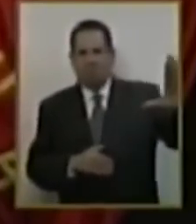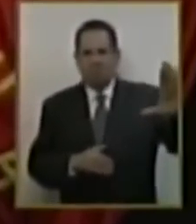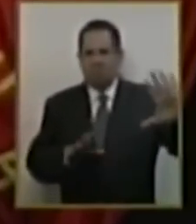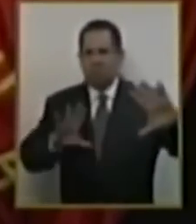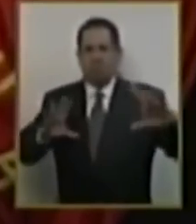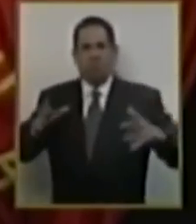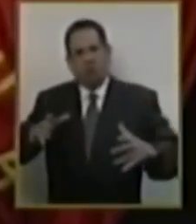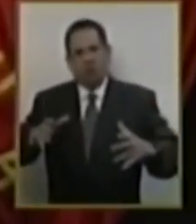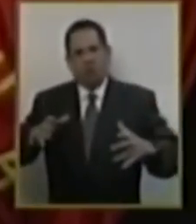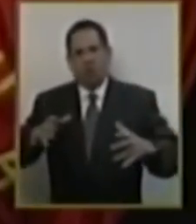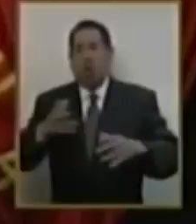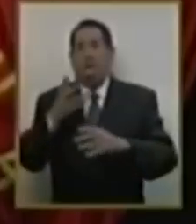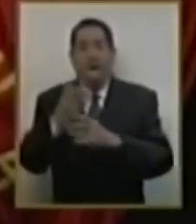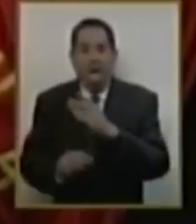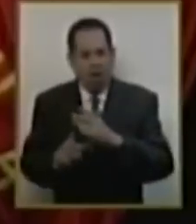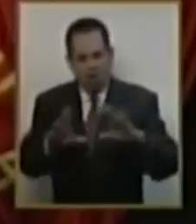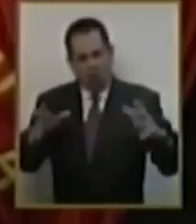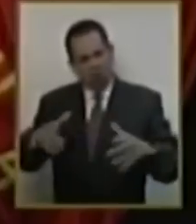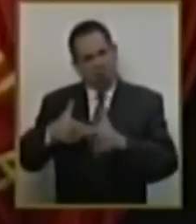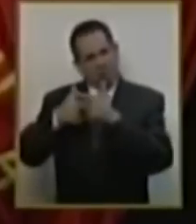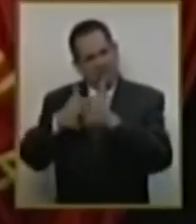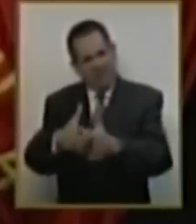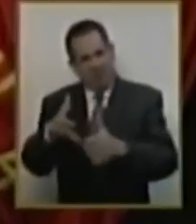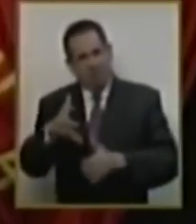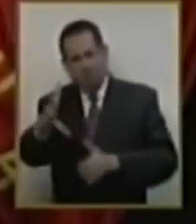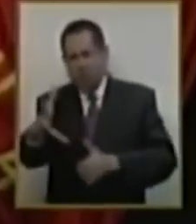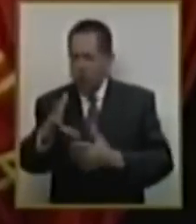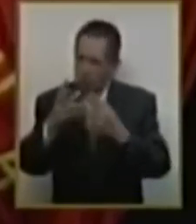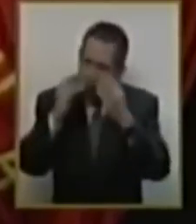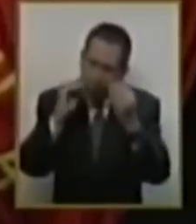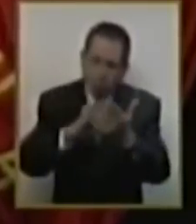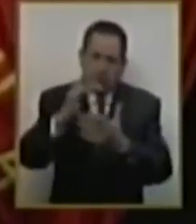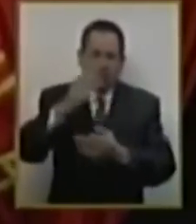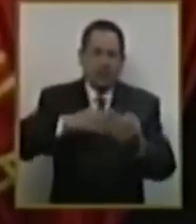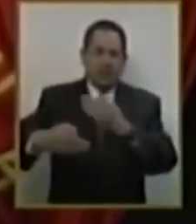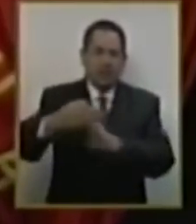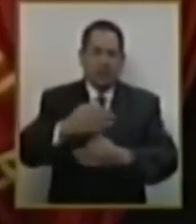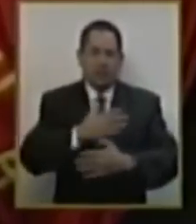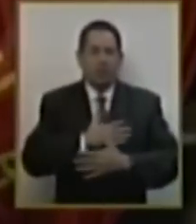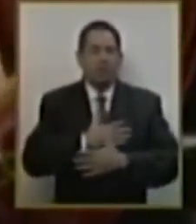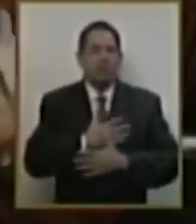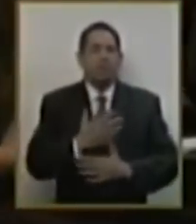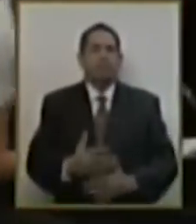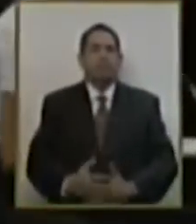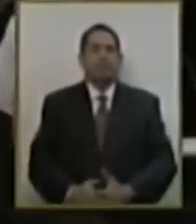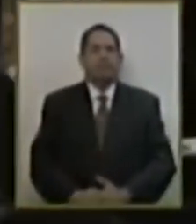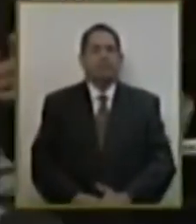recaída en el abismo. Con información de Araceli Rivera, Notimex.